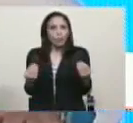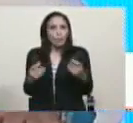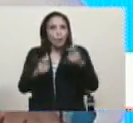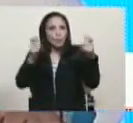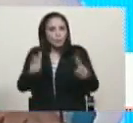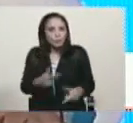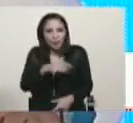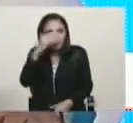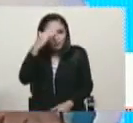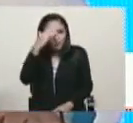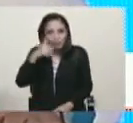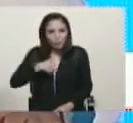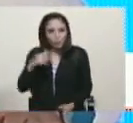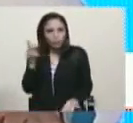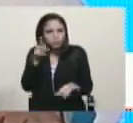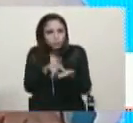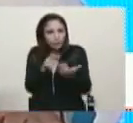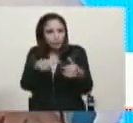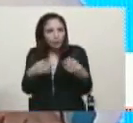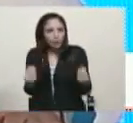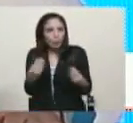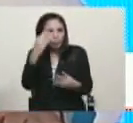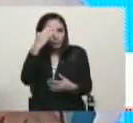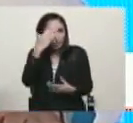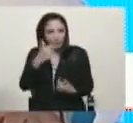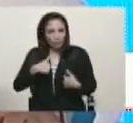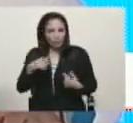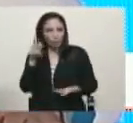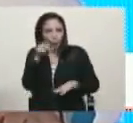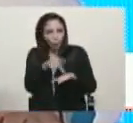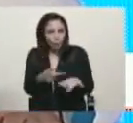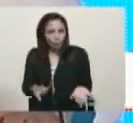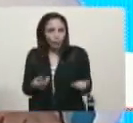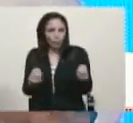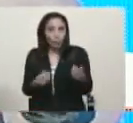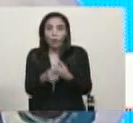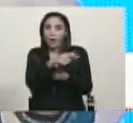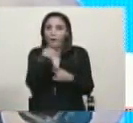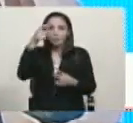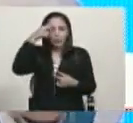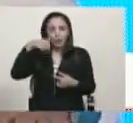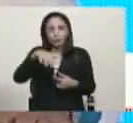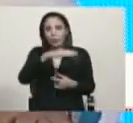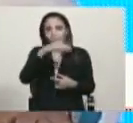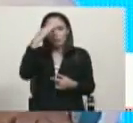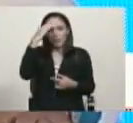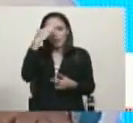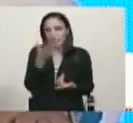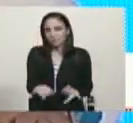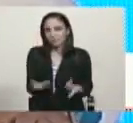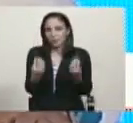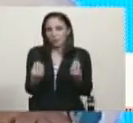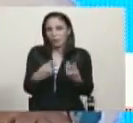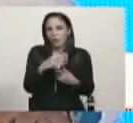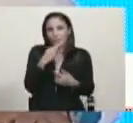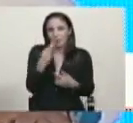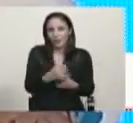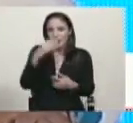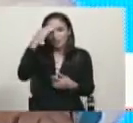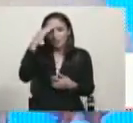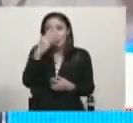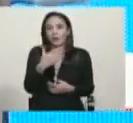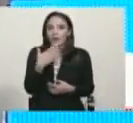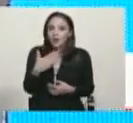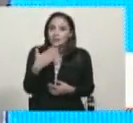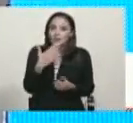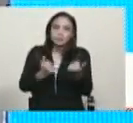entera que yo vengo para acá? El pueblo tiene su forma de saber la verdad siempre. Agradezco esas